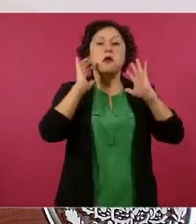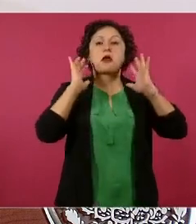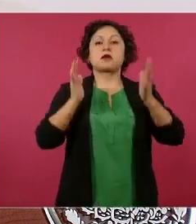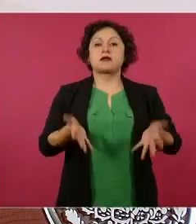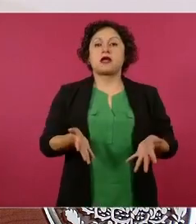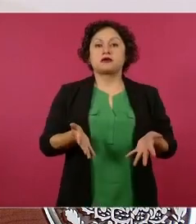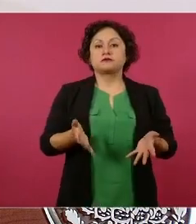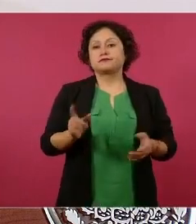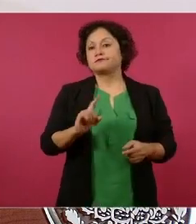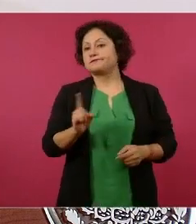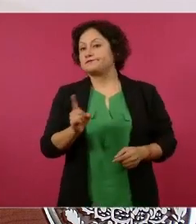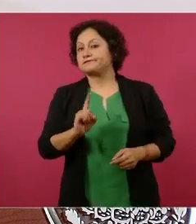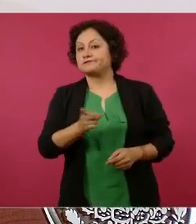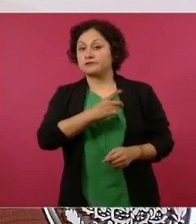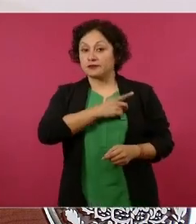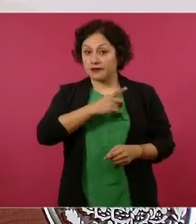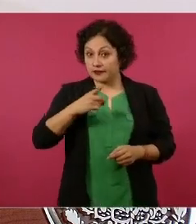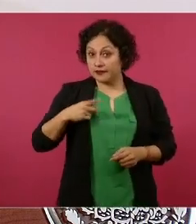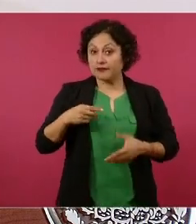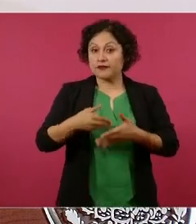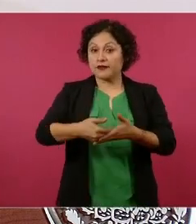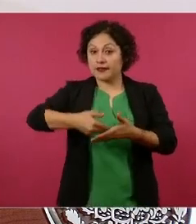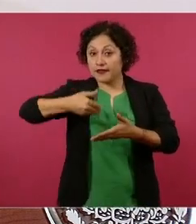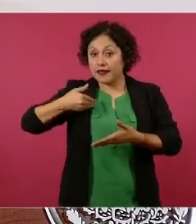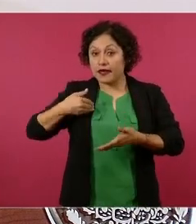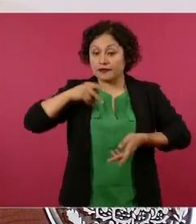debería de consultarse,